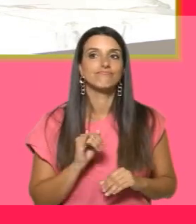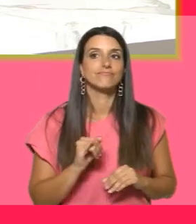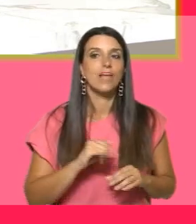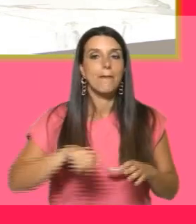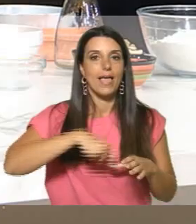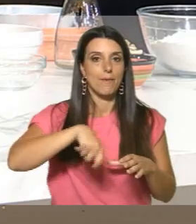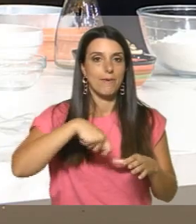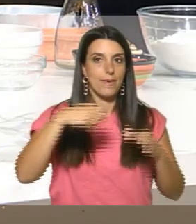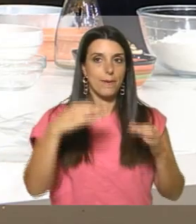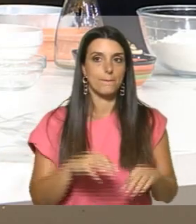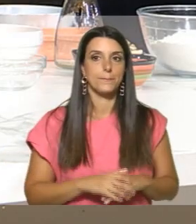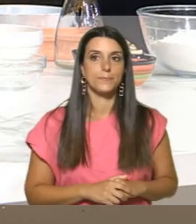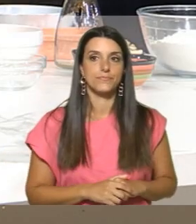bien.